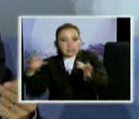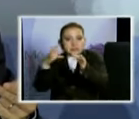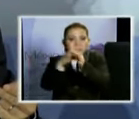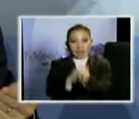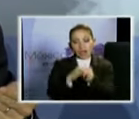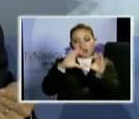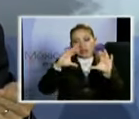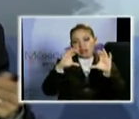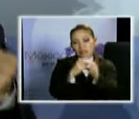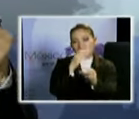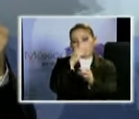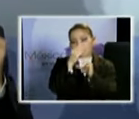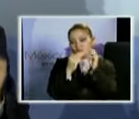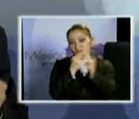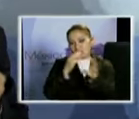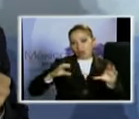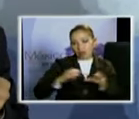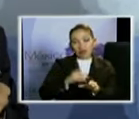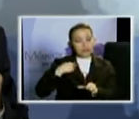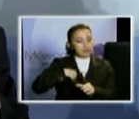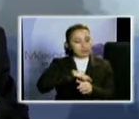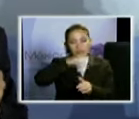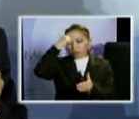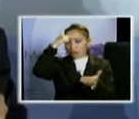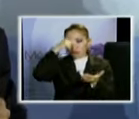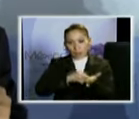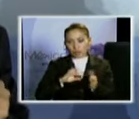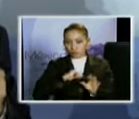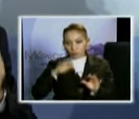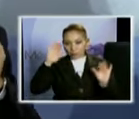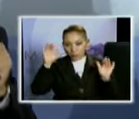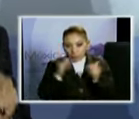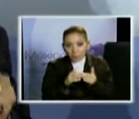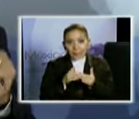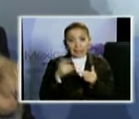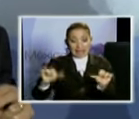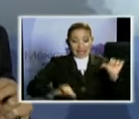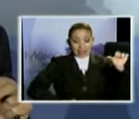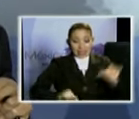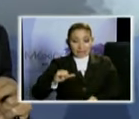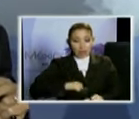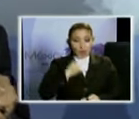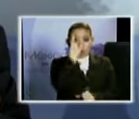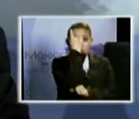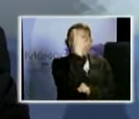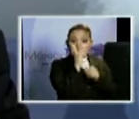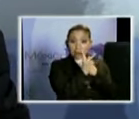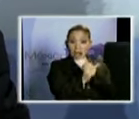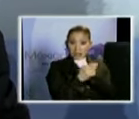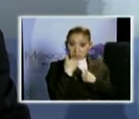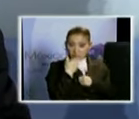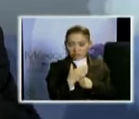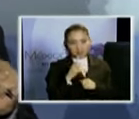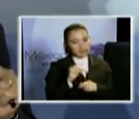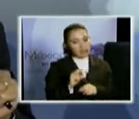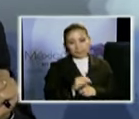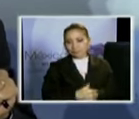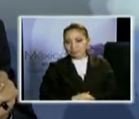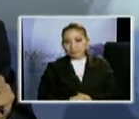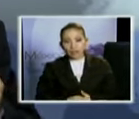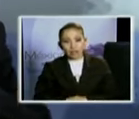la comunidad internacional. Nosotros no creemos, y con esto cierro, que acciones unilaterales sean convenientes, de ningún